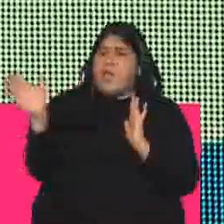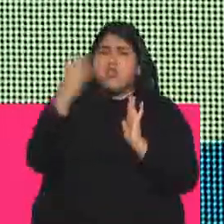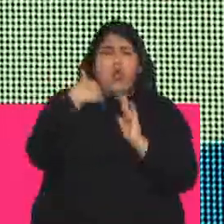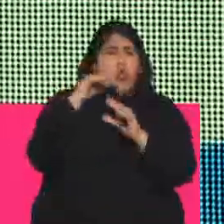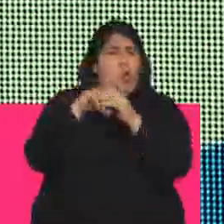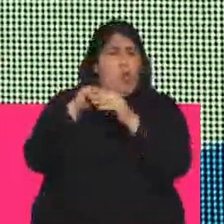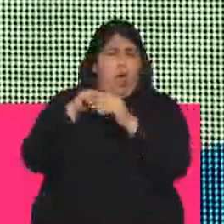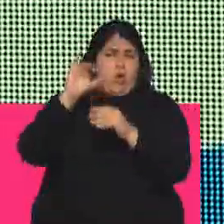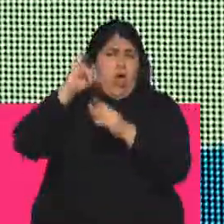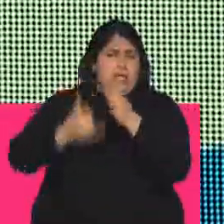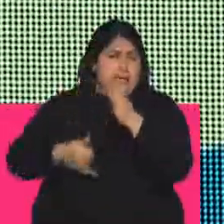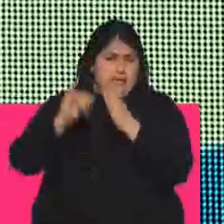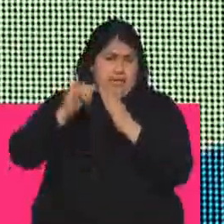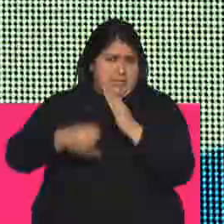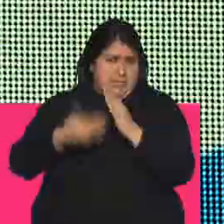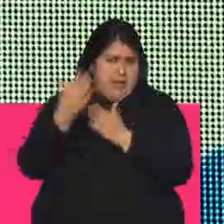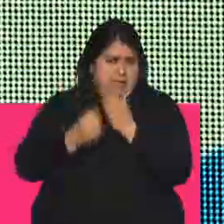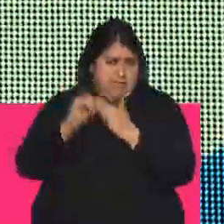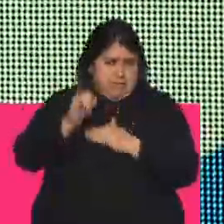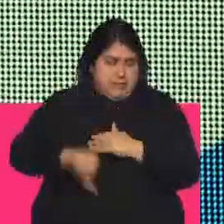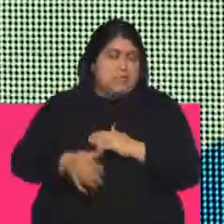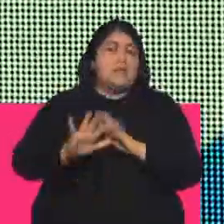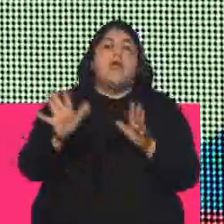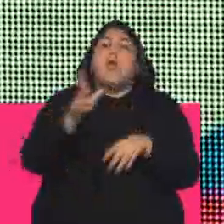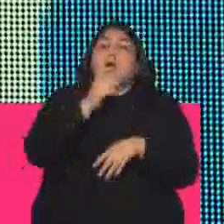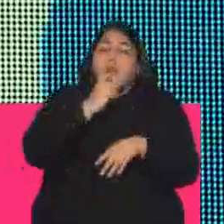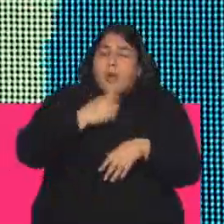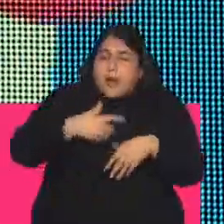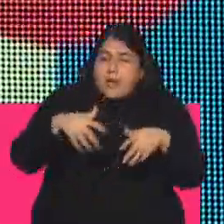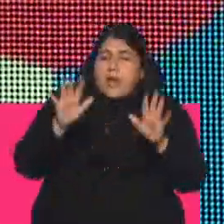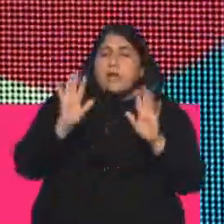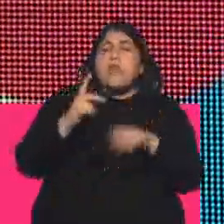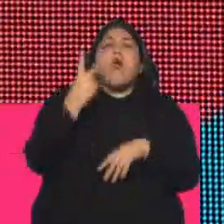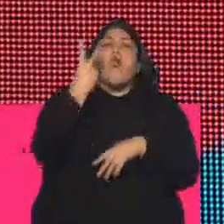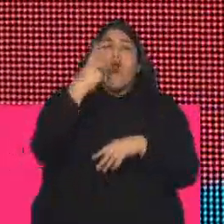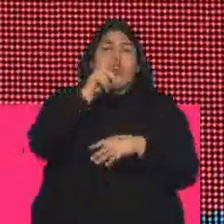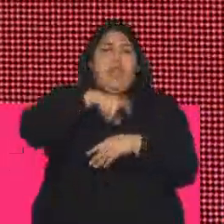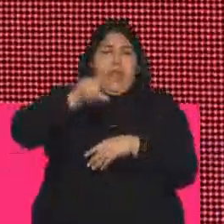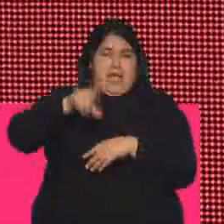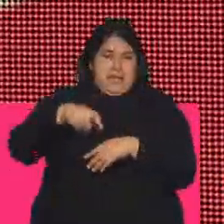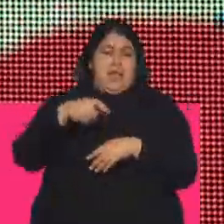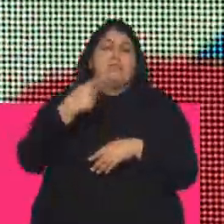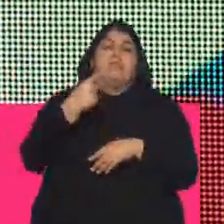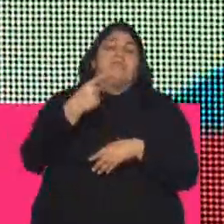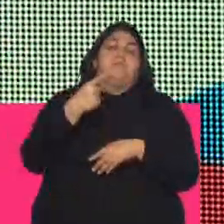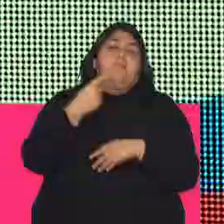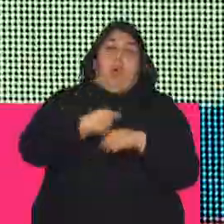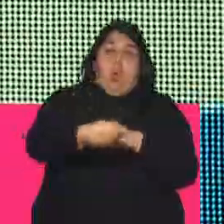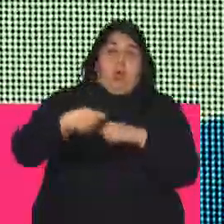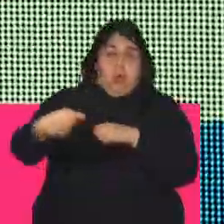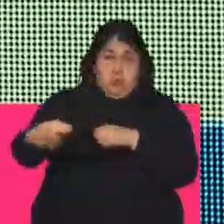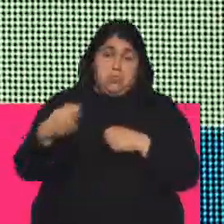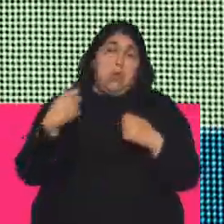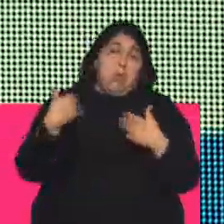bancos emitida por cualquier tipo de banco. Perfecto. En caso de que tengas dos tarjetas, por ejemplo, de crédito, puedes